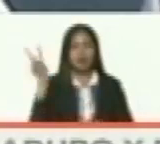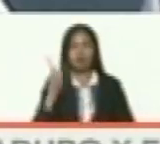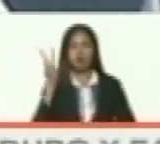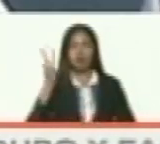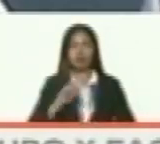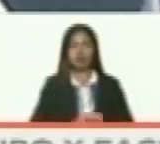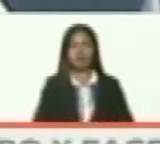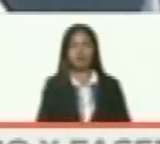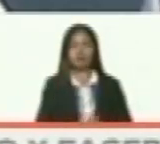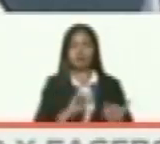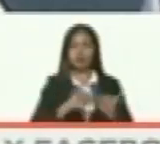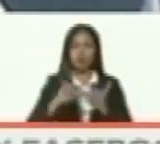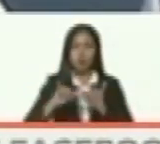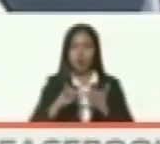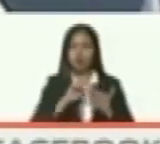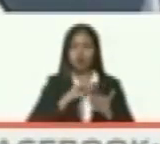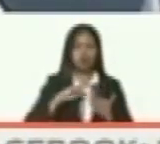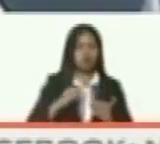Venezuela. Así como tenemos